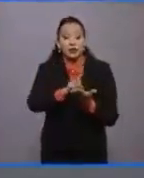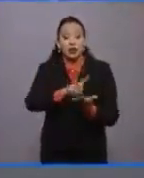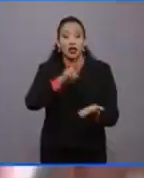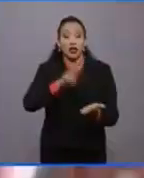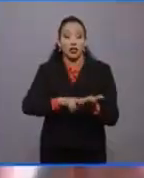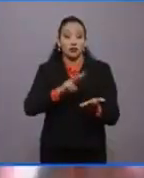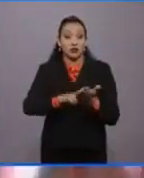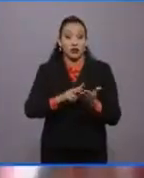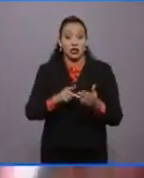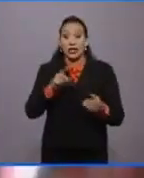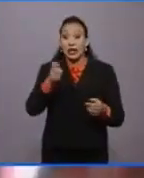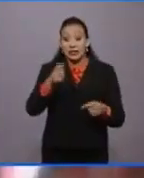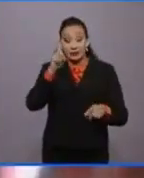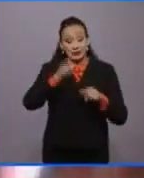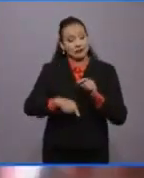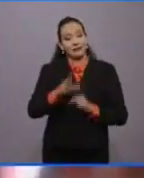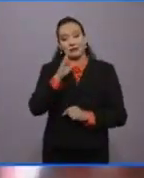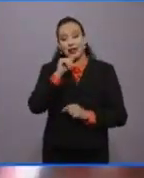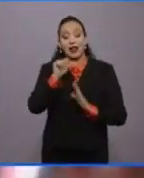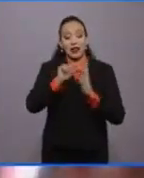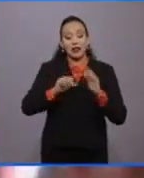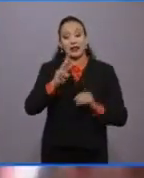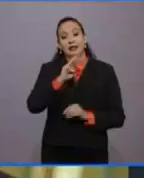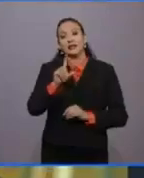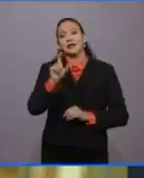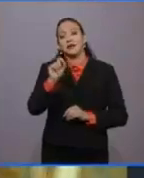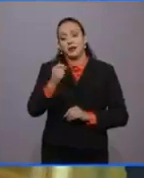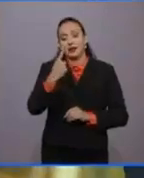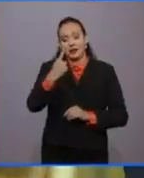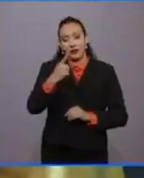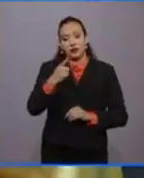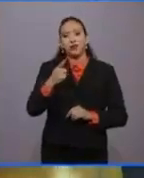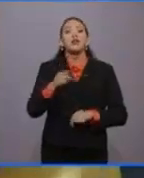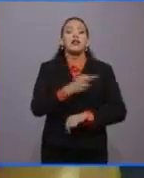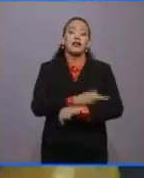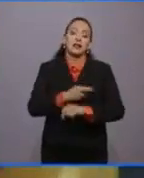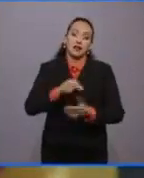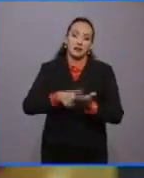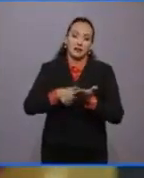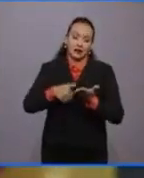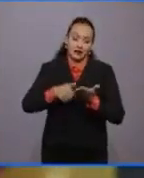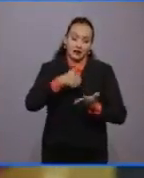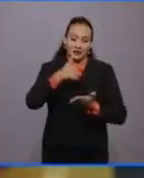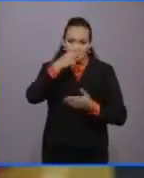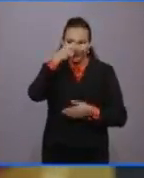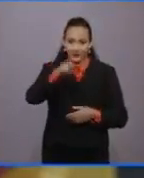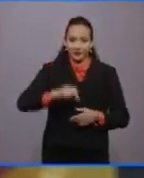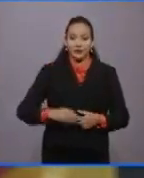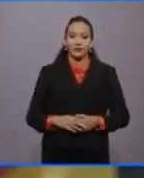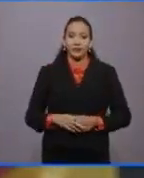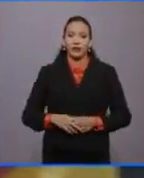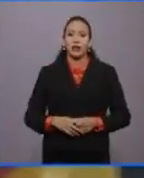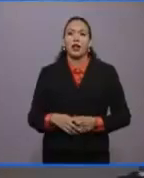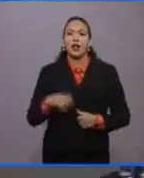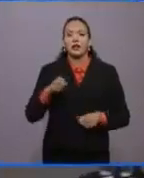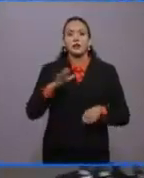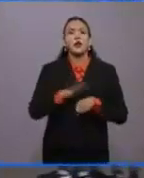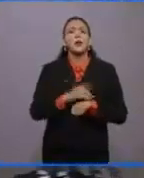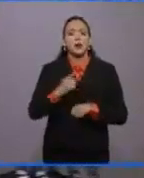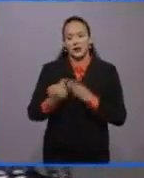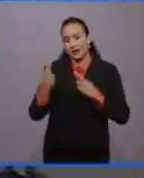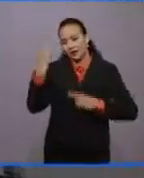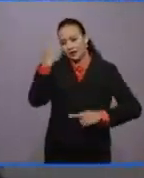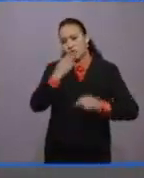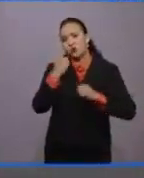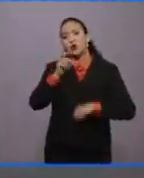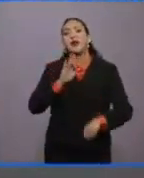sustantivo irrenunciable en términos del artículo 321 del Código Civil de la capital del país. Este criterio lo estableció al